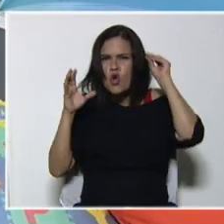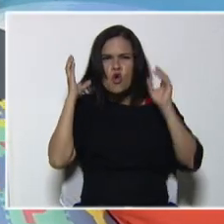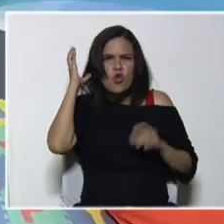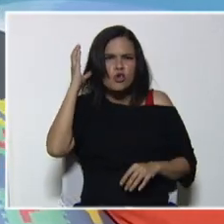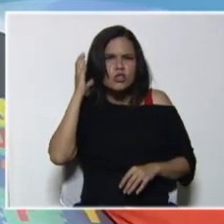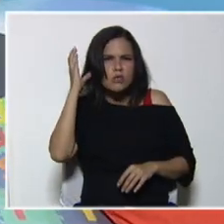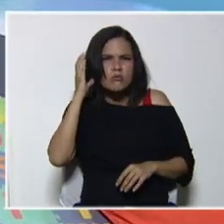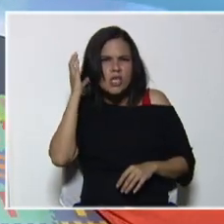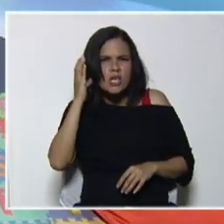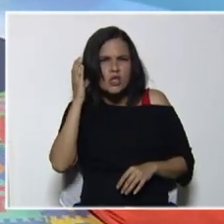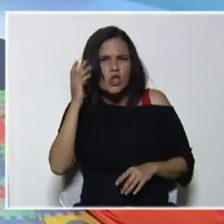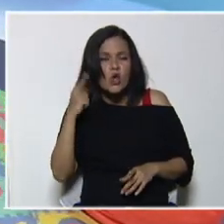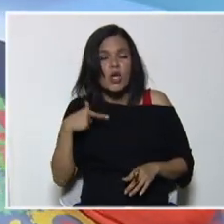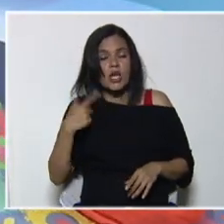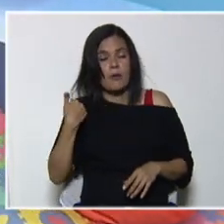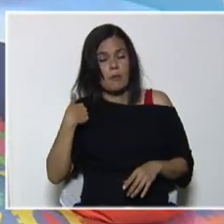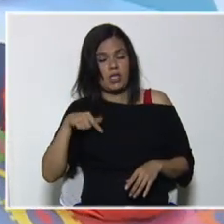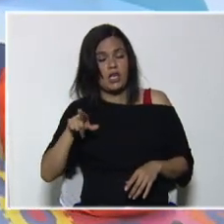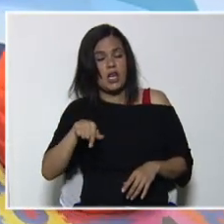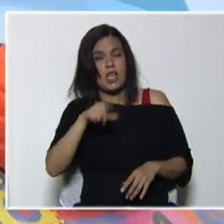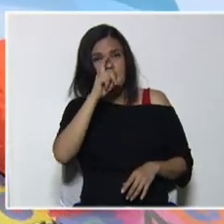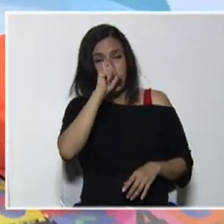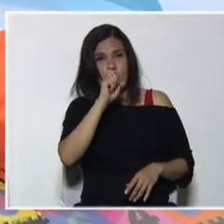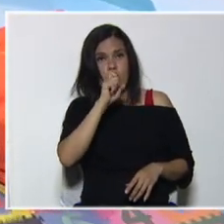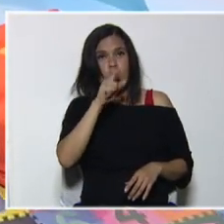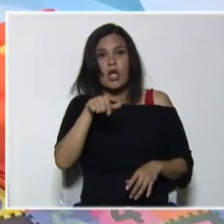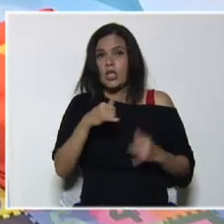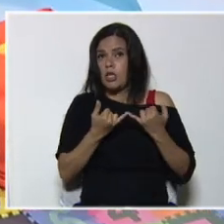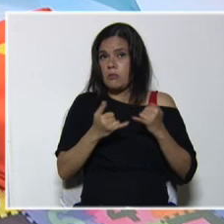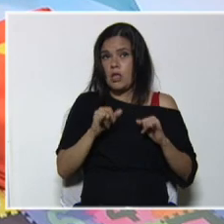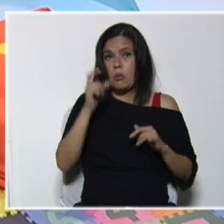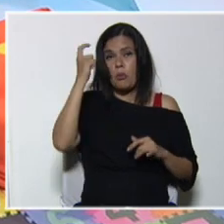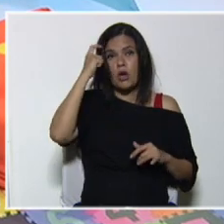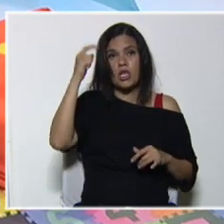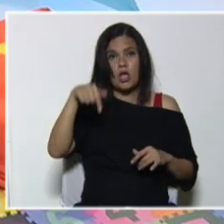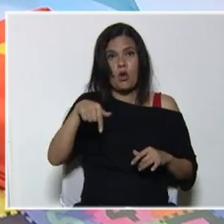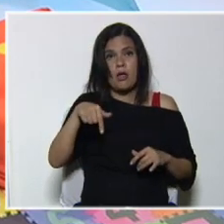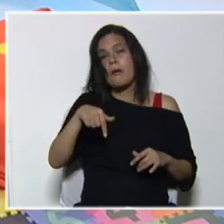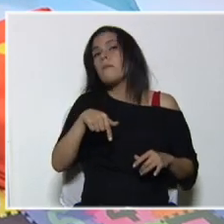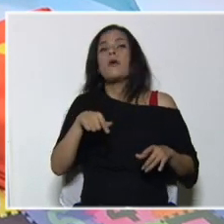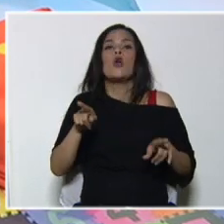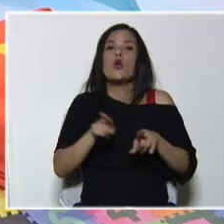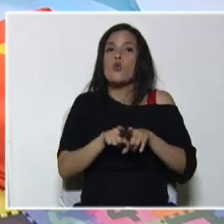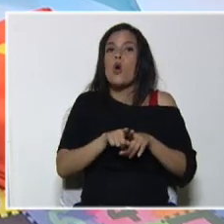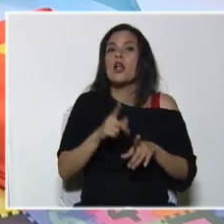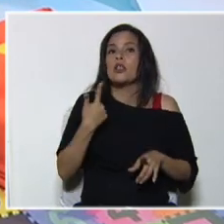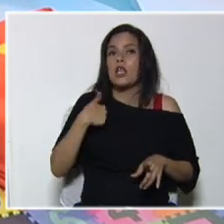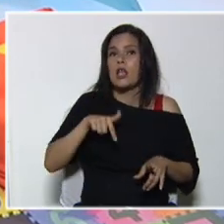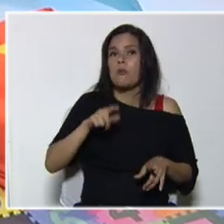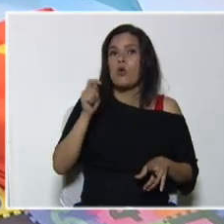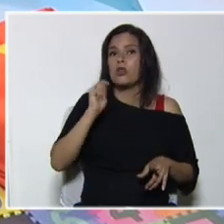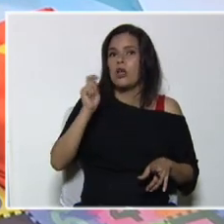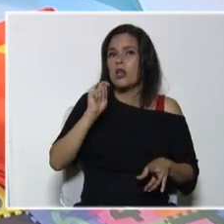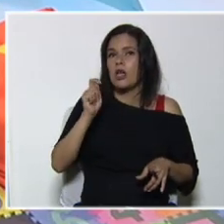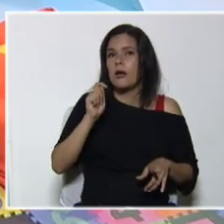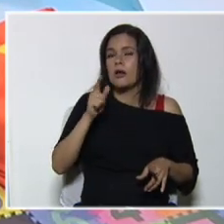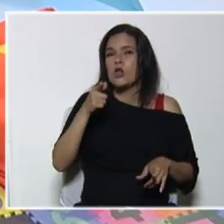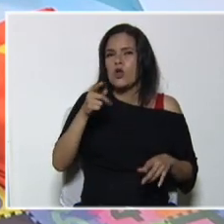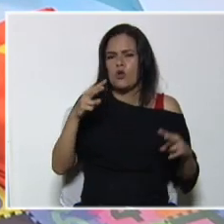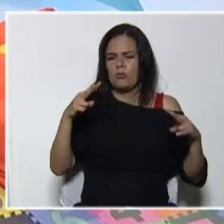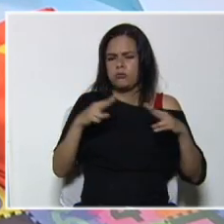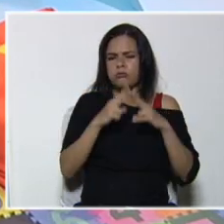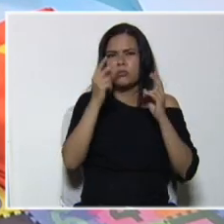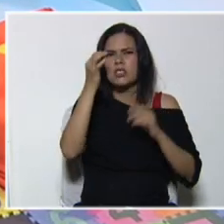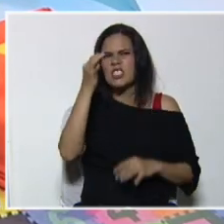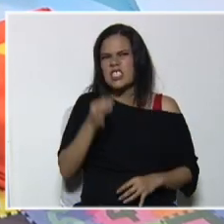este año. Así que recuerden que eso ha sido todo por el día de hoy, pero que todavía tenemos algunas tareas pendientes, que es encontrarnos